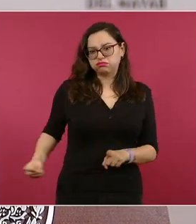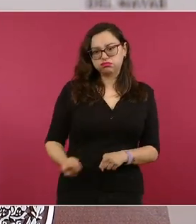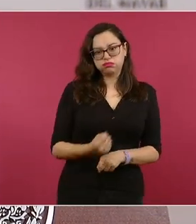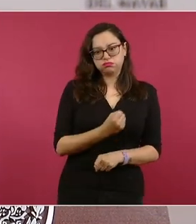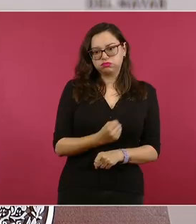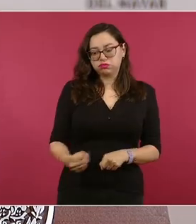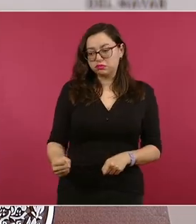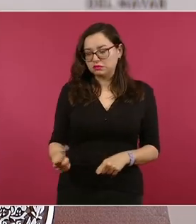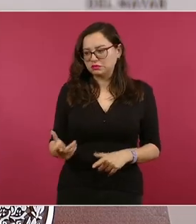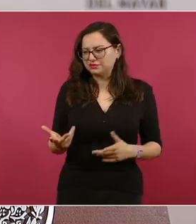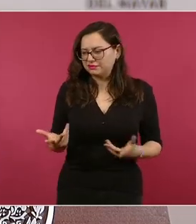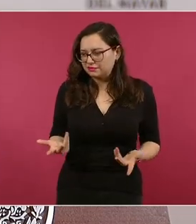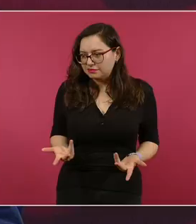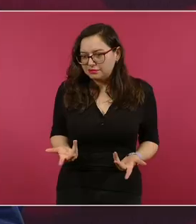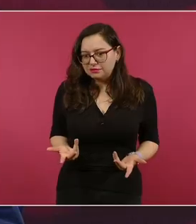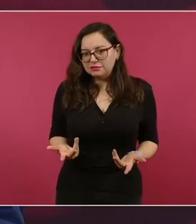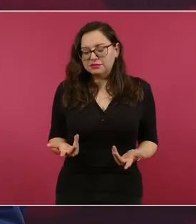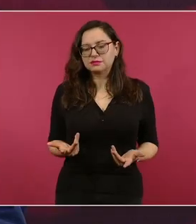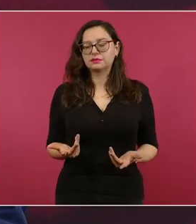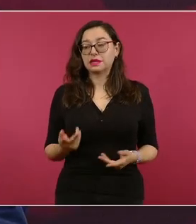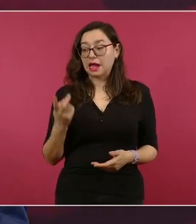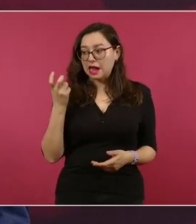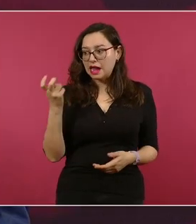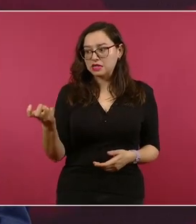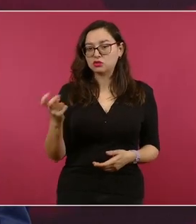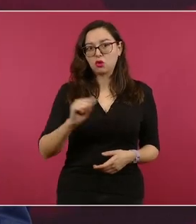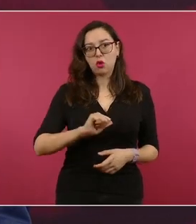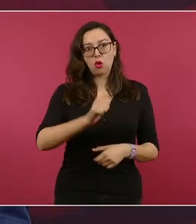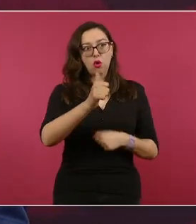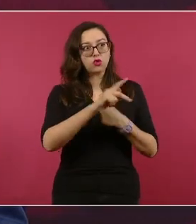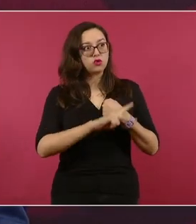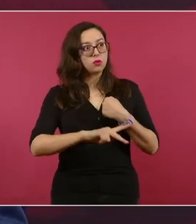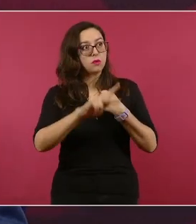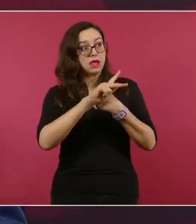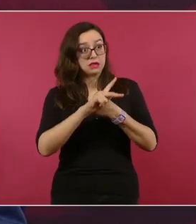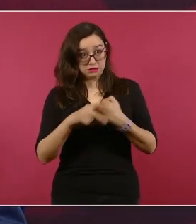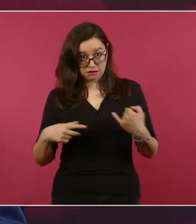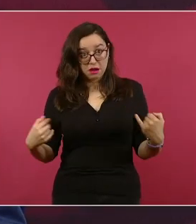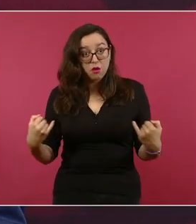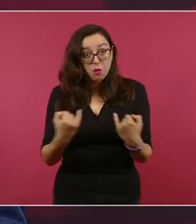del mundo, que se garantice el derecho internacional,